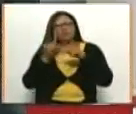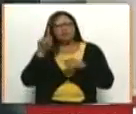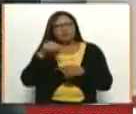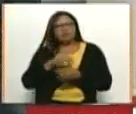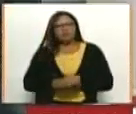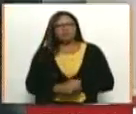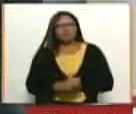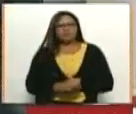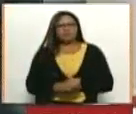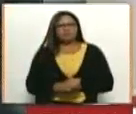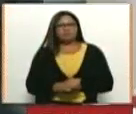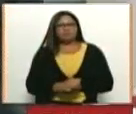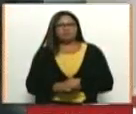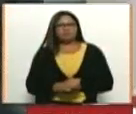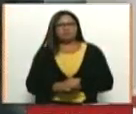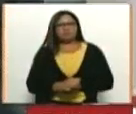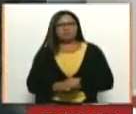realidad